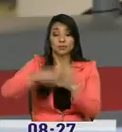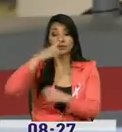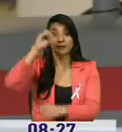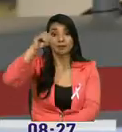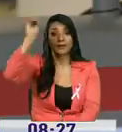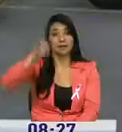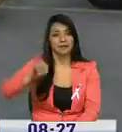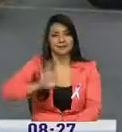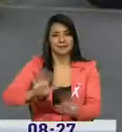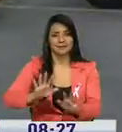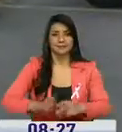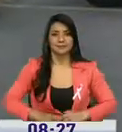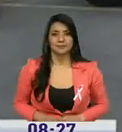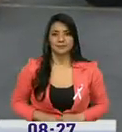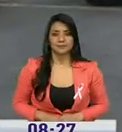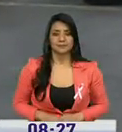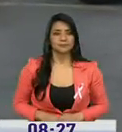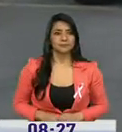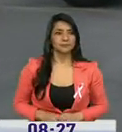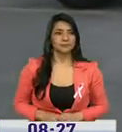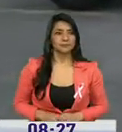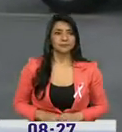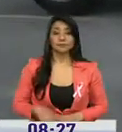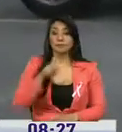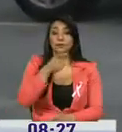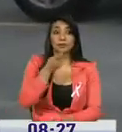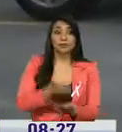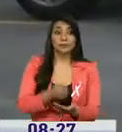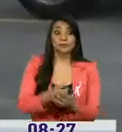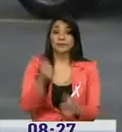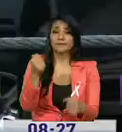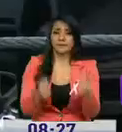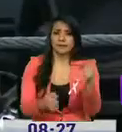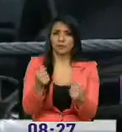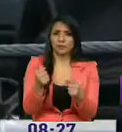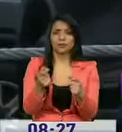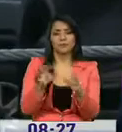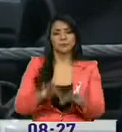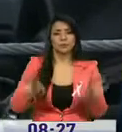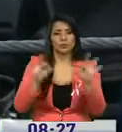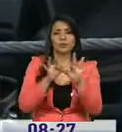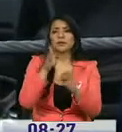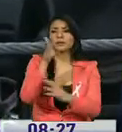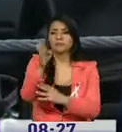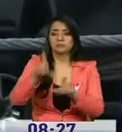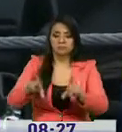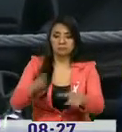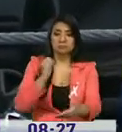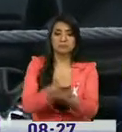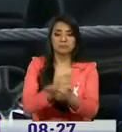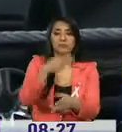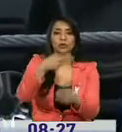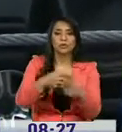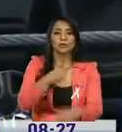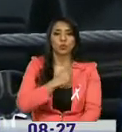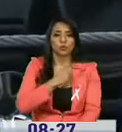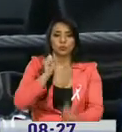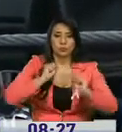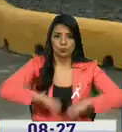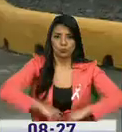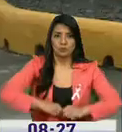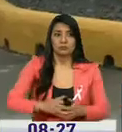recargos. Una vez que usted adquiere un vehículo, es necesario registrar en la matrícula el nombre del propietario.